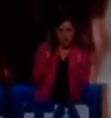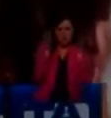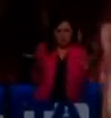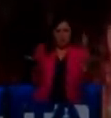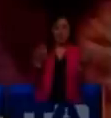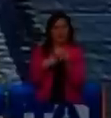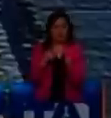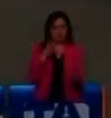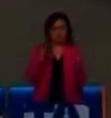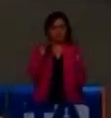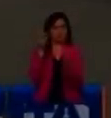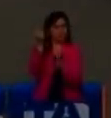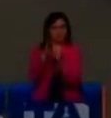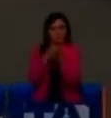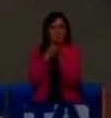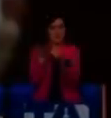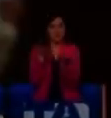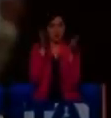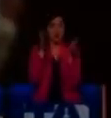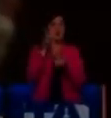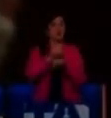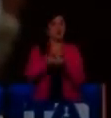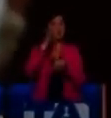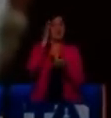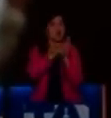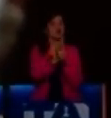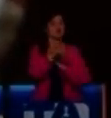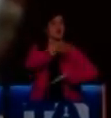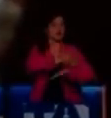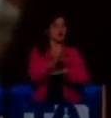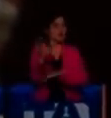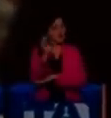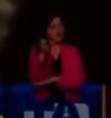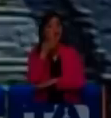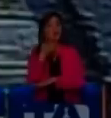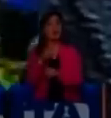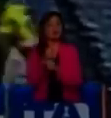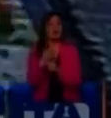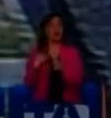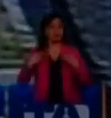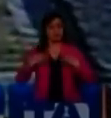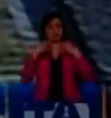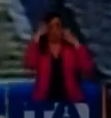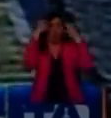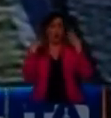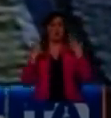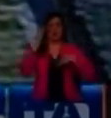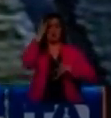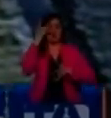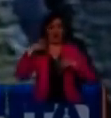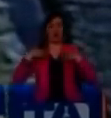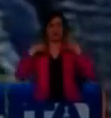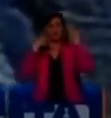minimizaran y fueran atendidas de una forma adecuada, como tenían que ser atendidas. La ley 1639 se